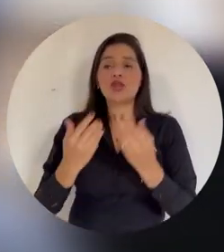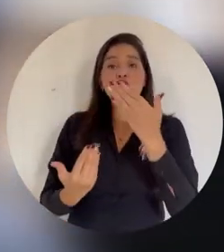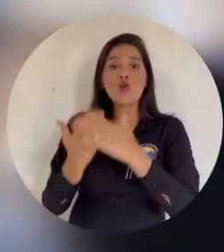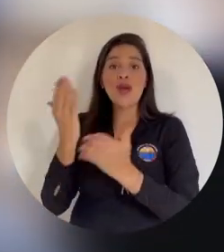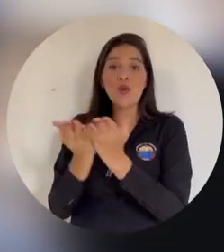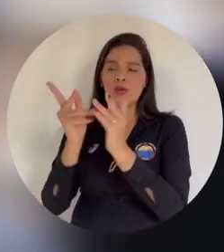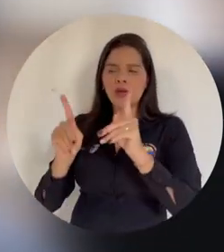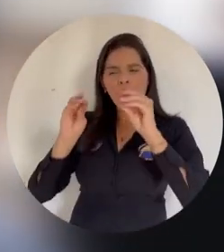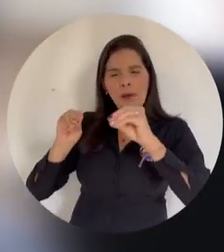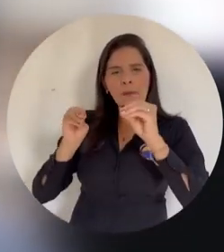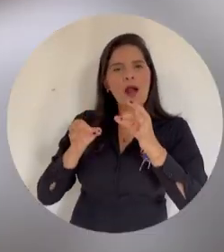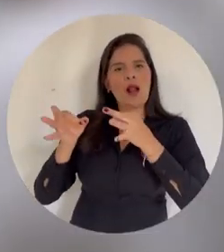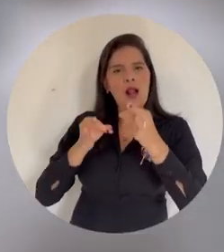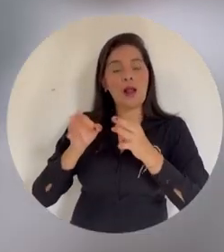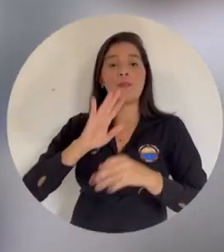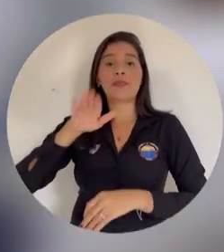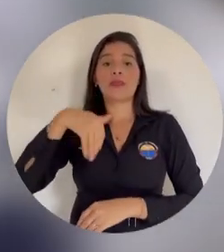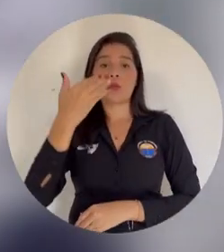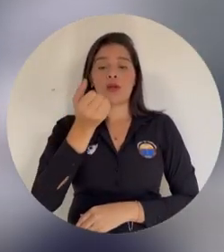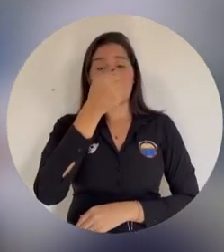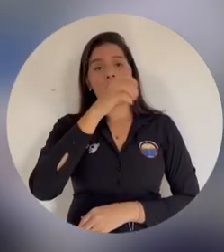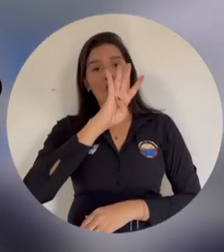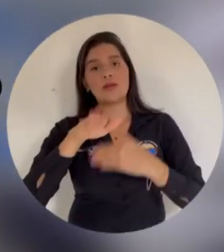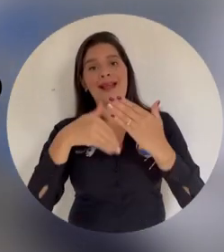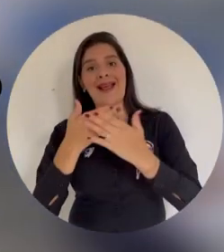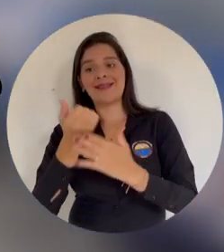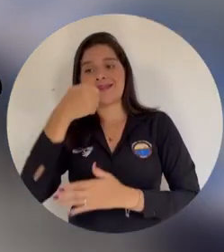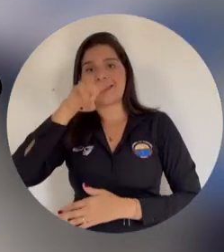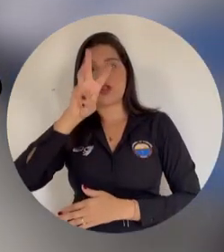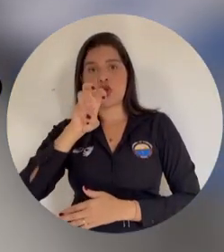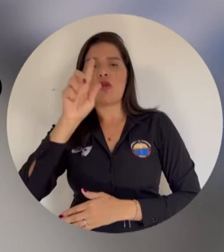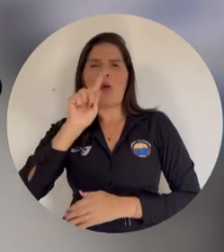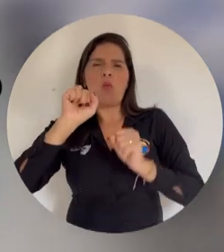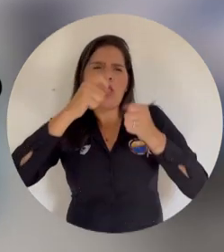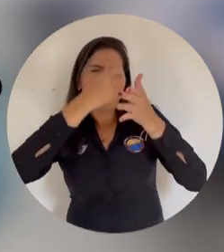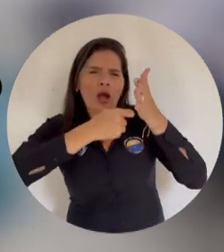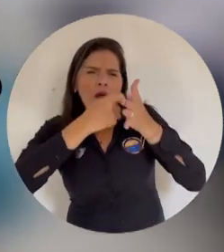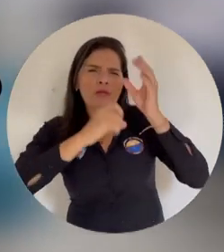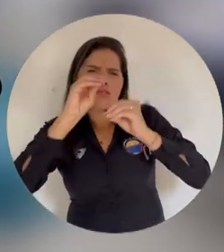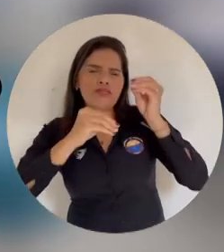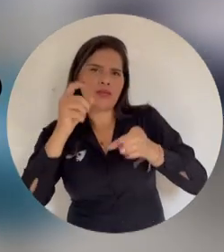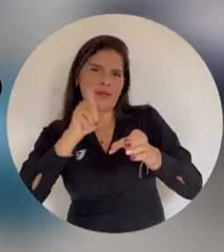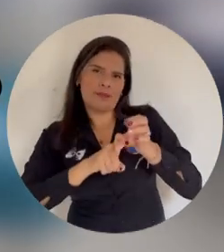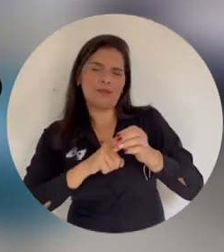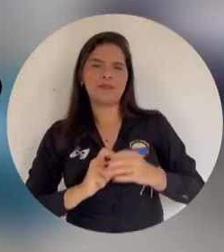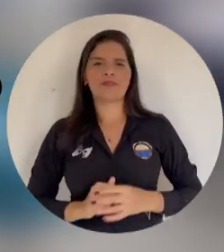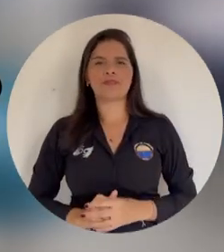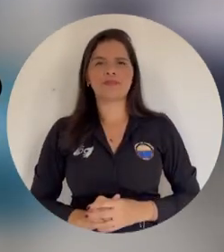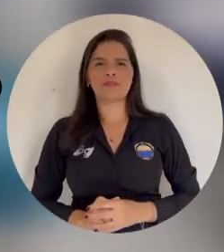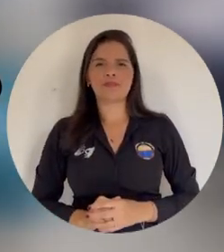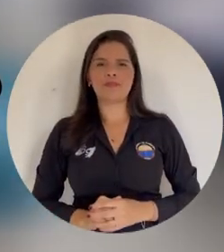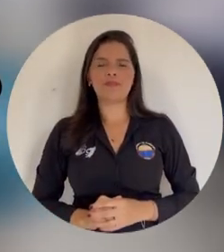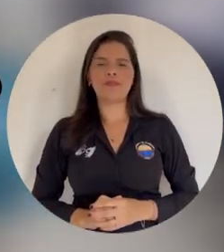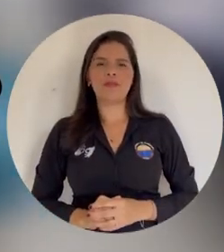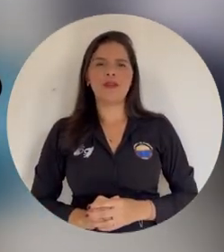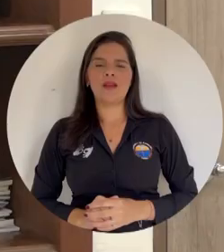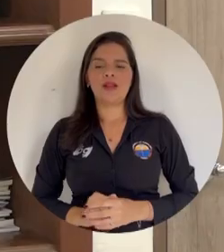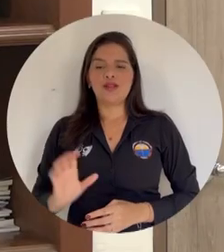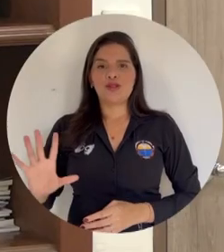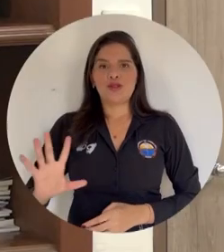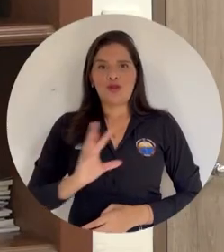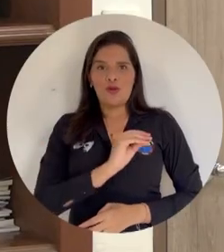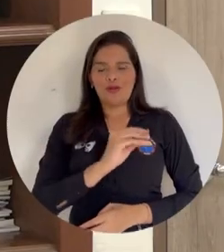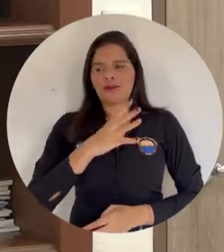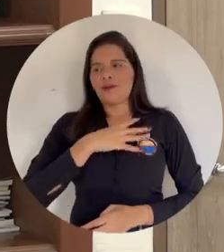la inducción a los estudiantes nuevos y del 14 al 18 de febrero se realizarán los ajustes al registro académico.